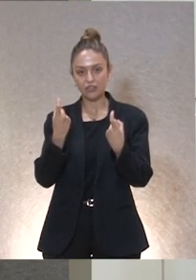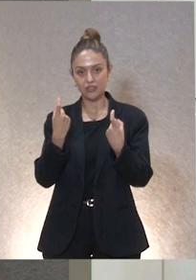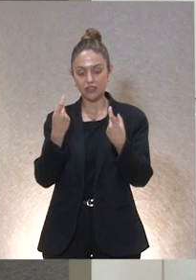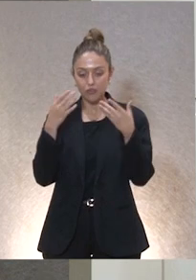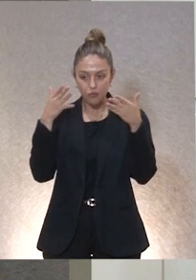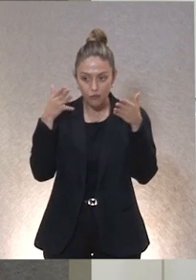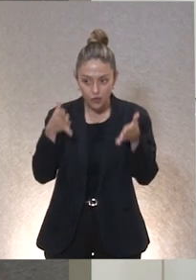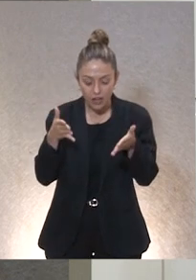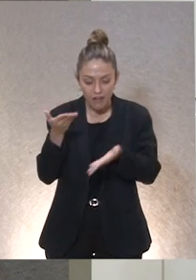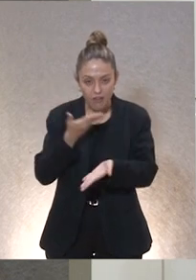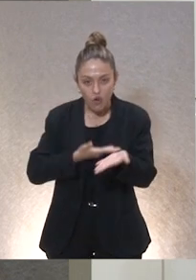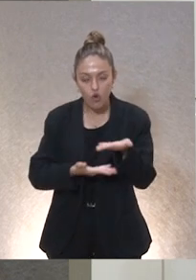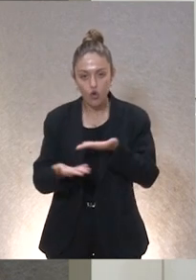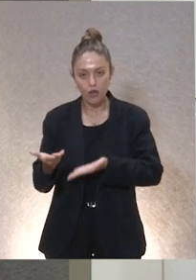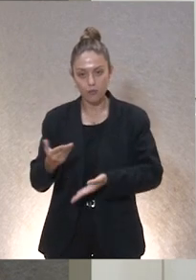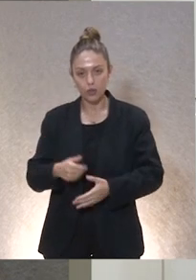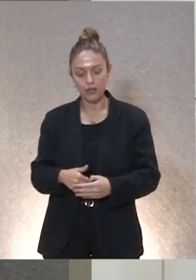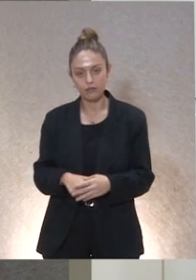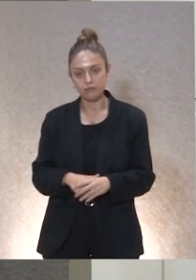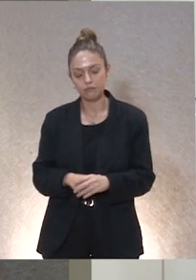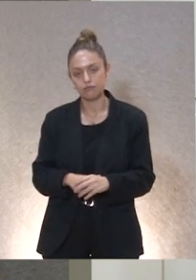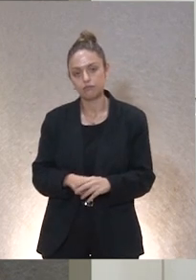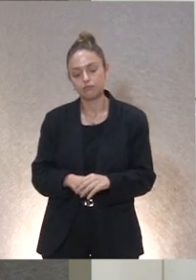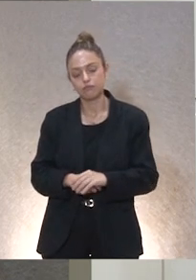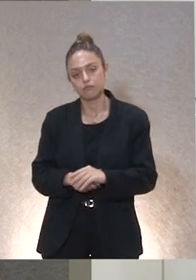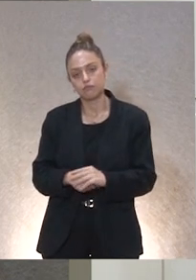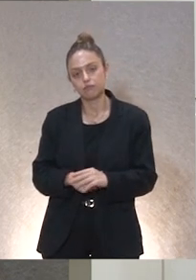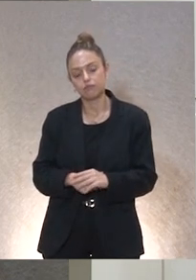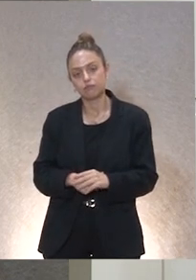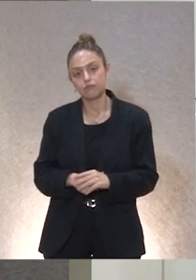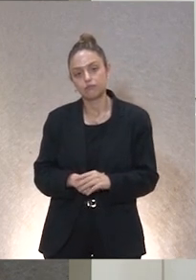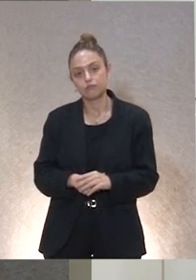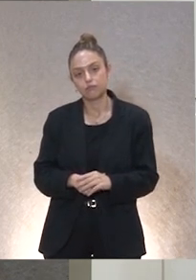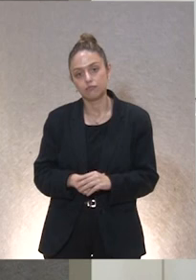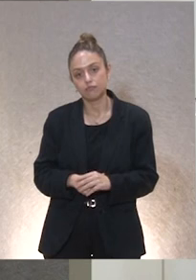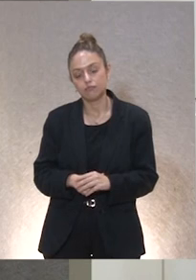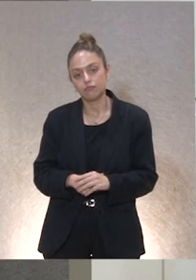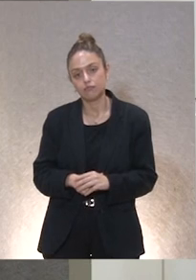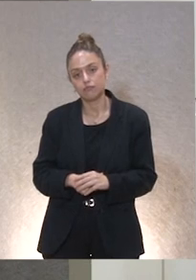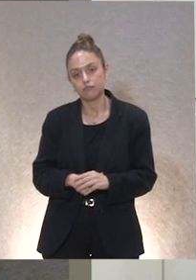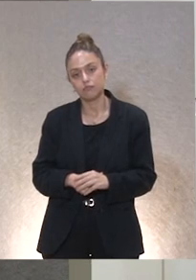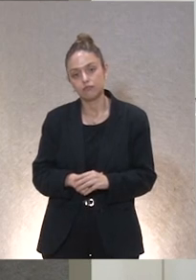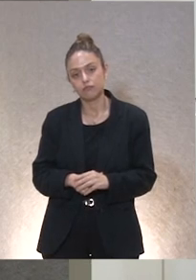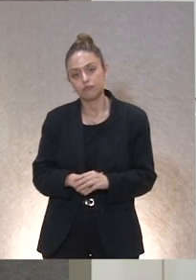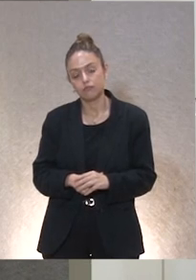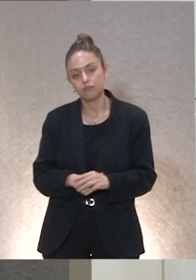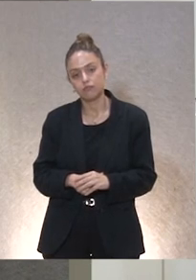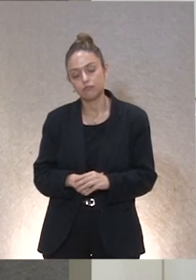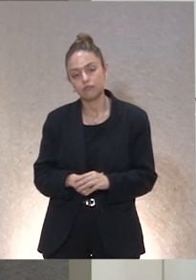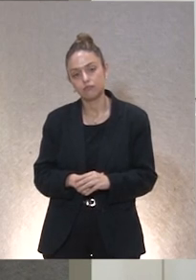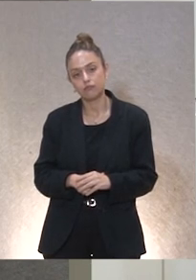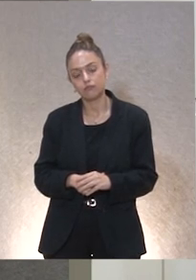colaborar eh Y eso y luego mi comun fue